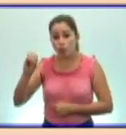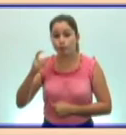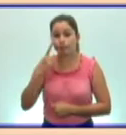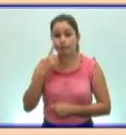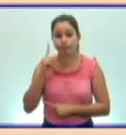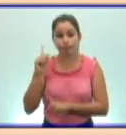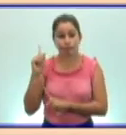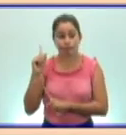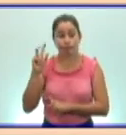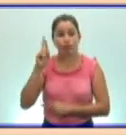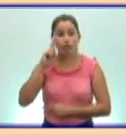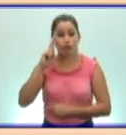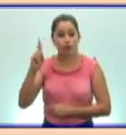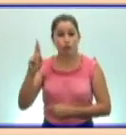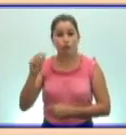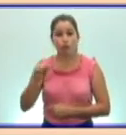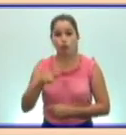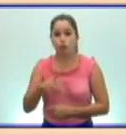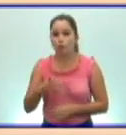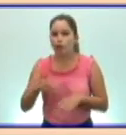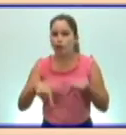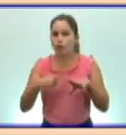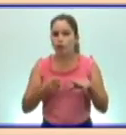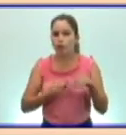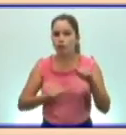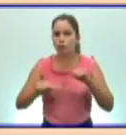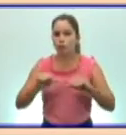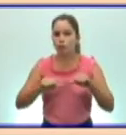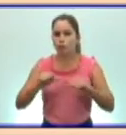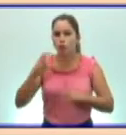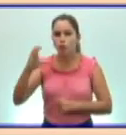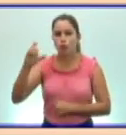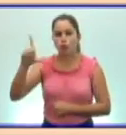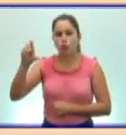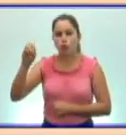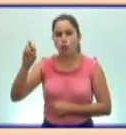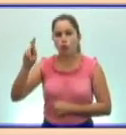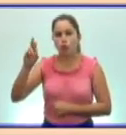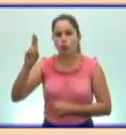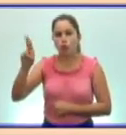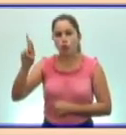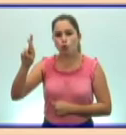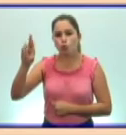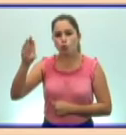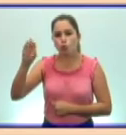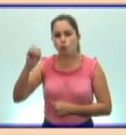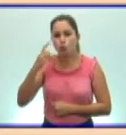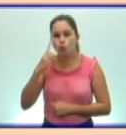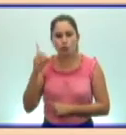que esto no es más que una disolución del cloruro de hidrógeno, que sería en este caso el